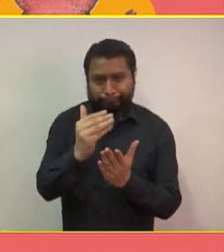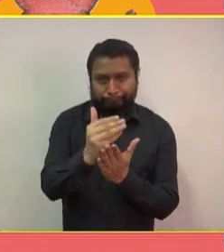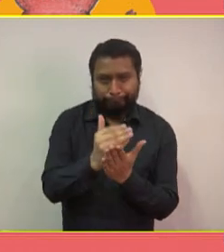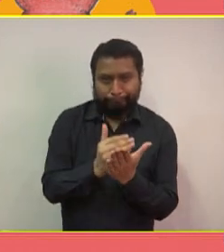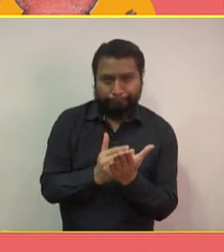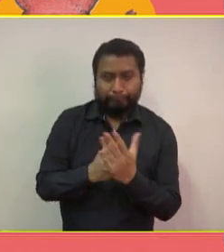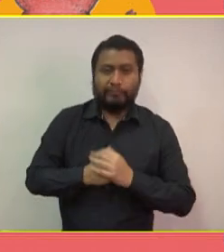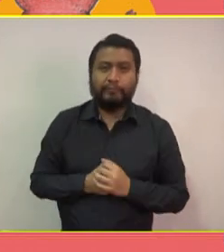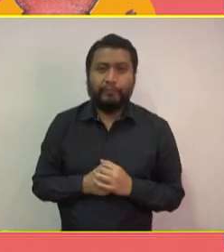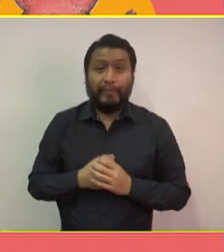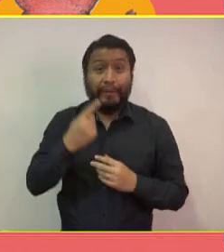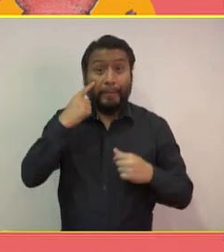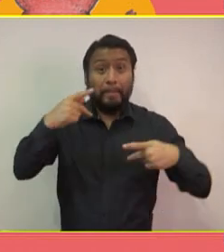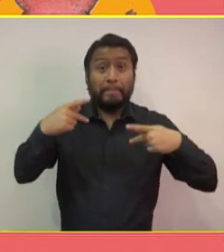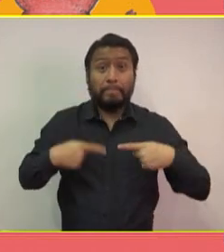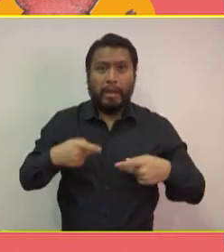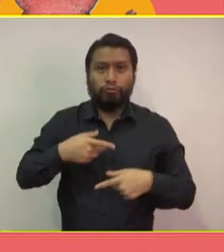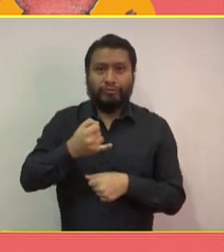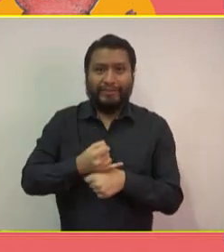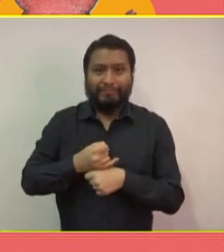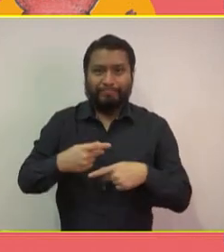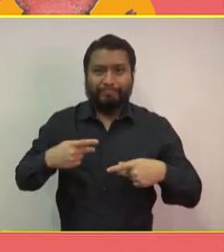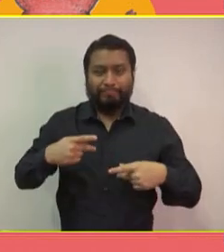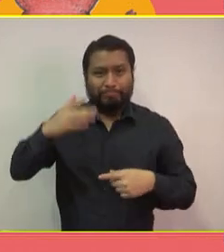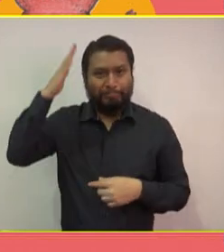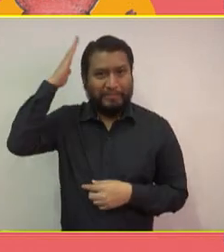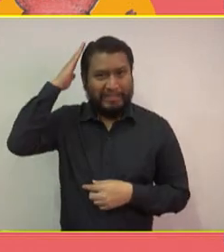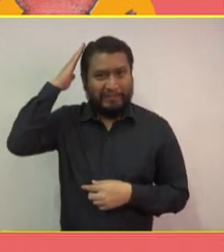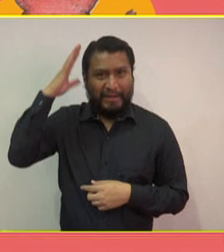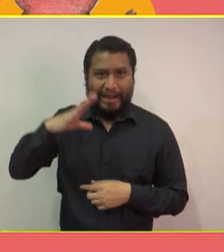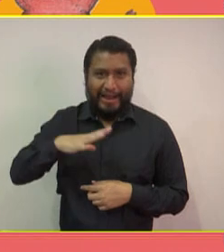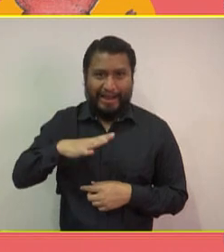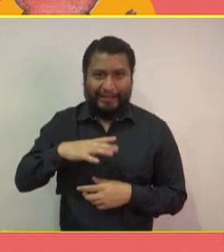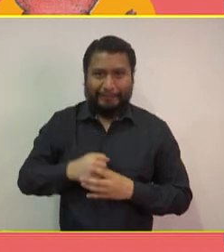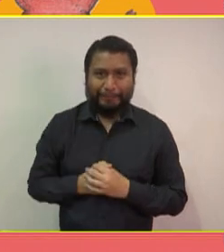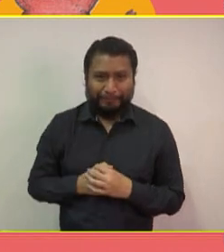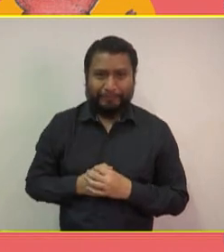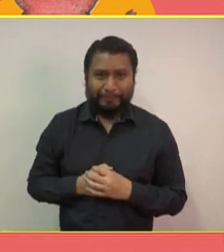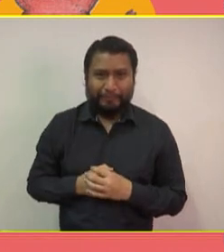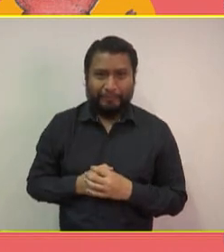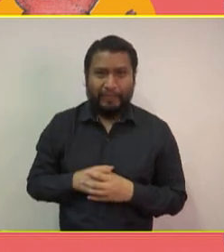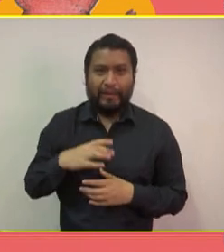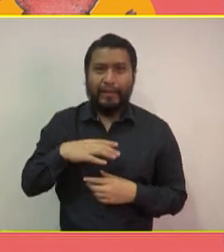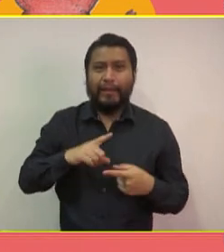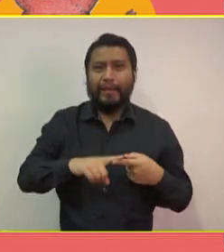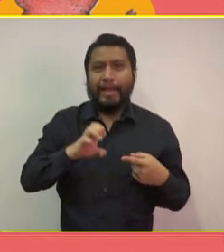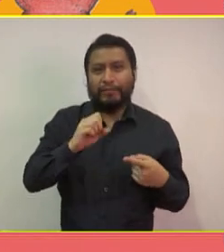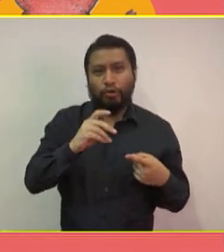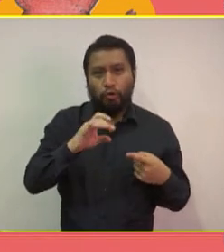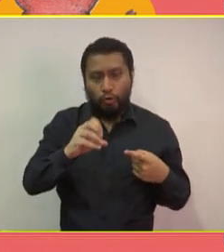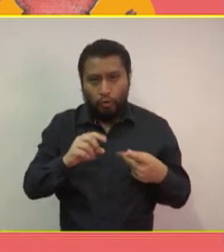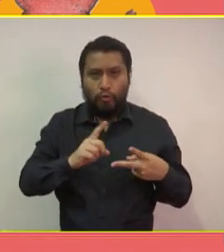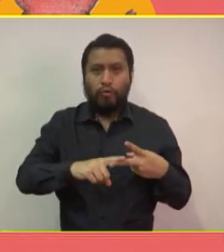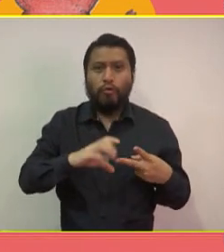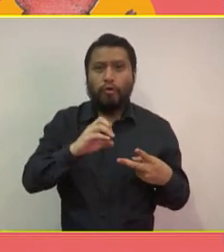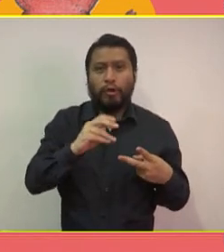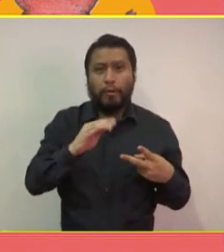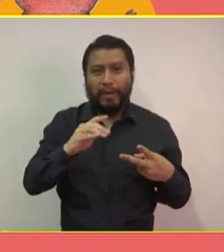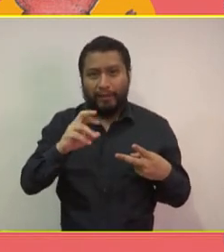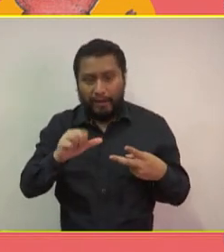Les presentamos a nuestros personajes principales. En este caso tenemos un streptococcus, un corinobacterio,